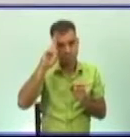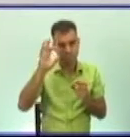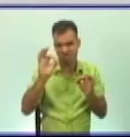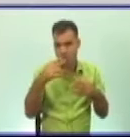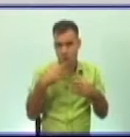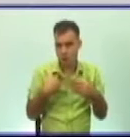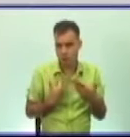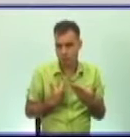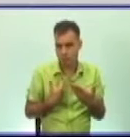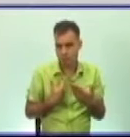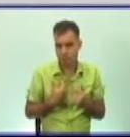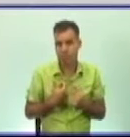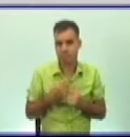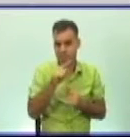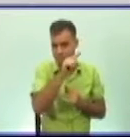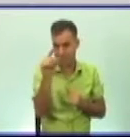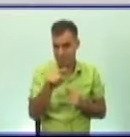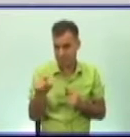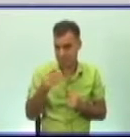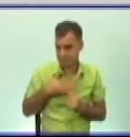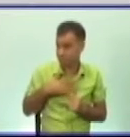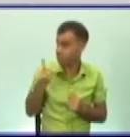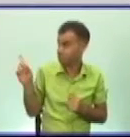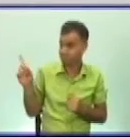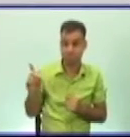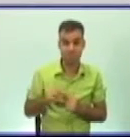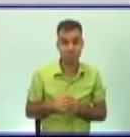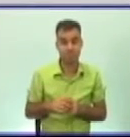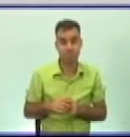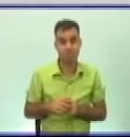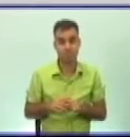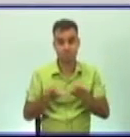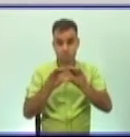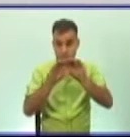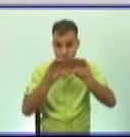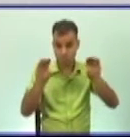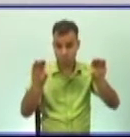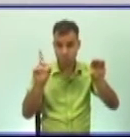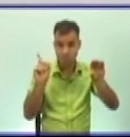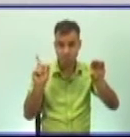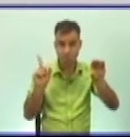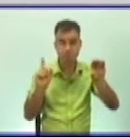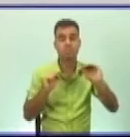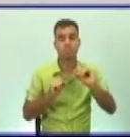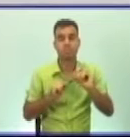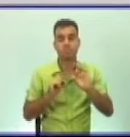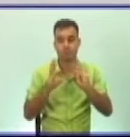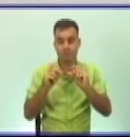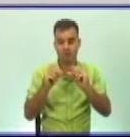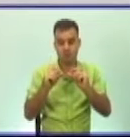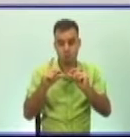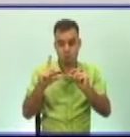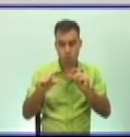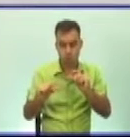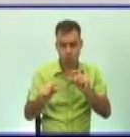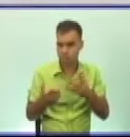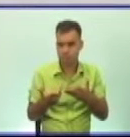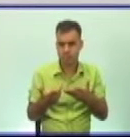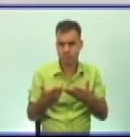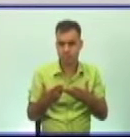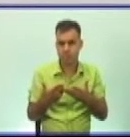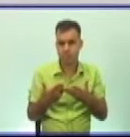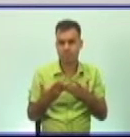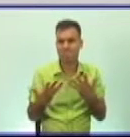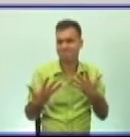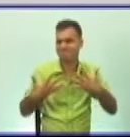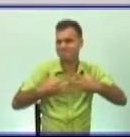cuanto a la impedancia, en esta expresión el valor mínimo de valor se